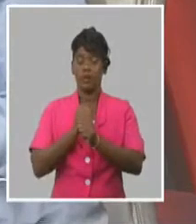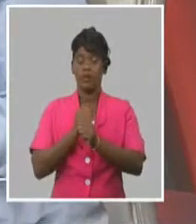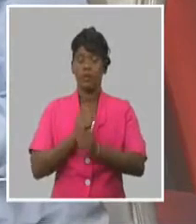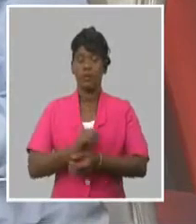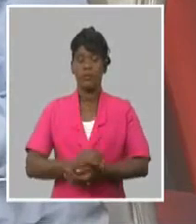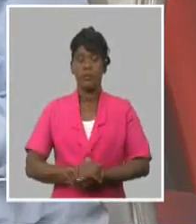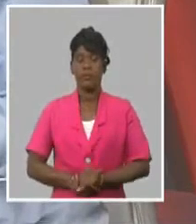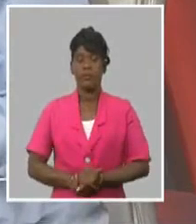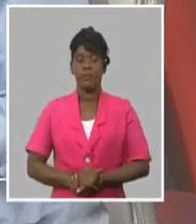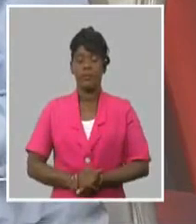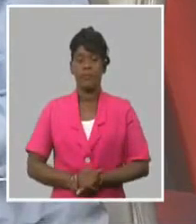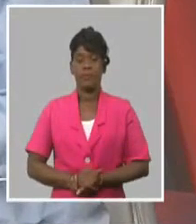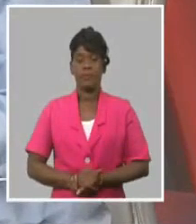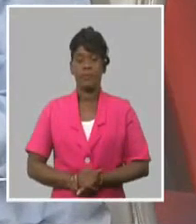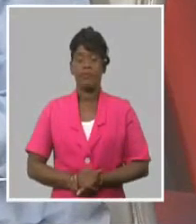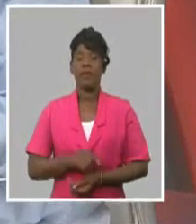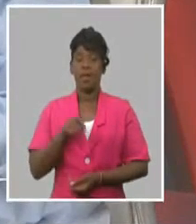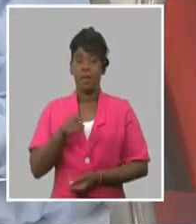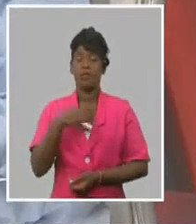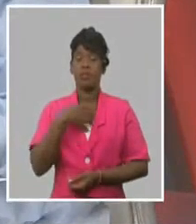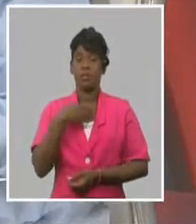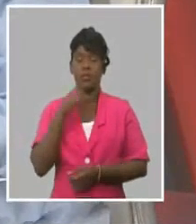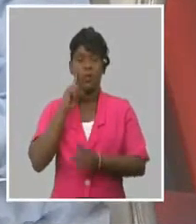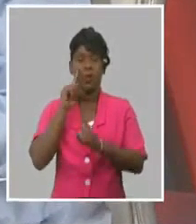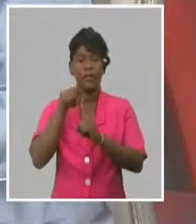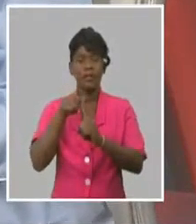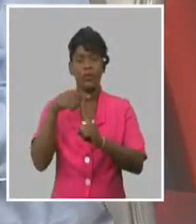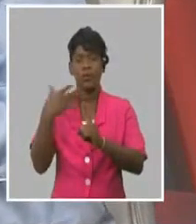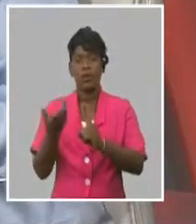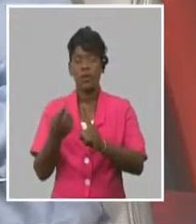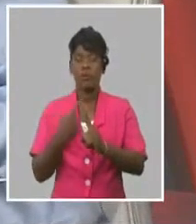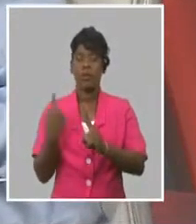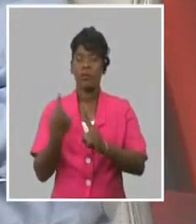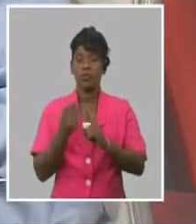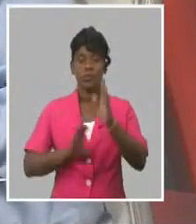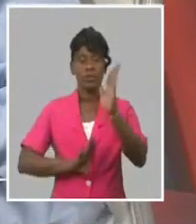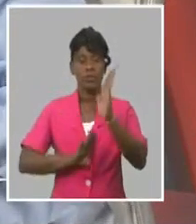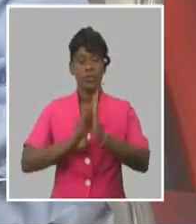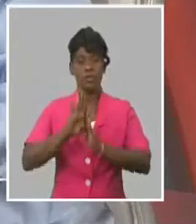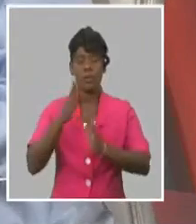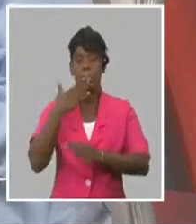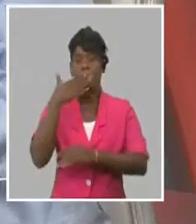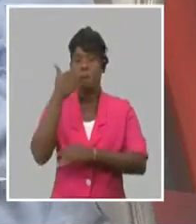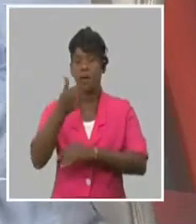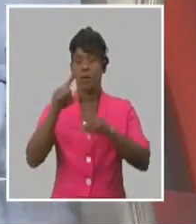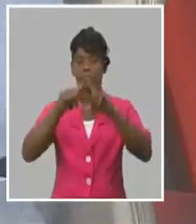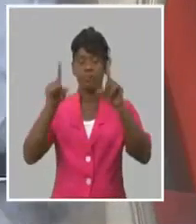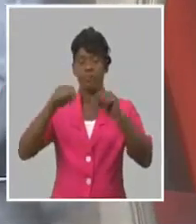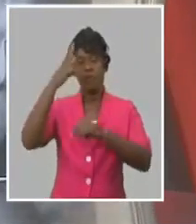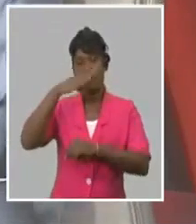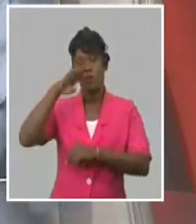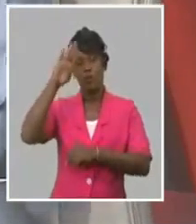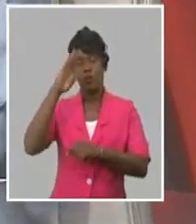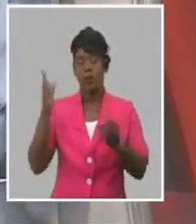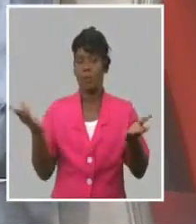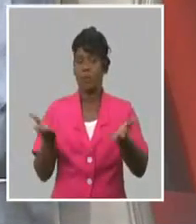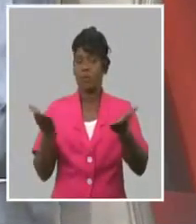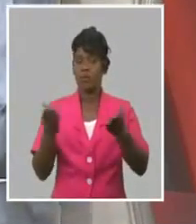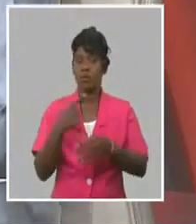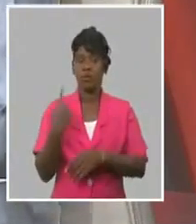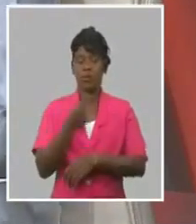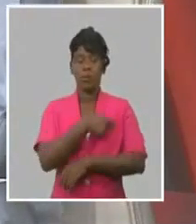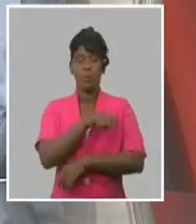tiempo, que obviamente está dirigida a para el bien de la economía y para el bien del país y para el bien de